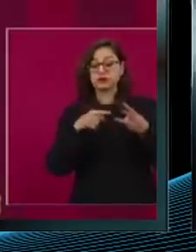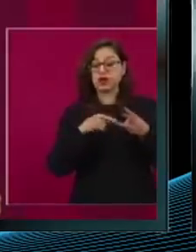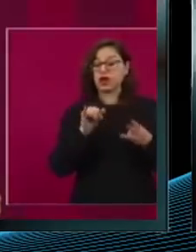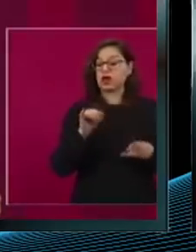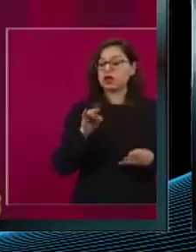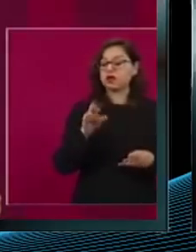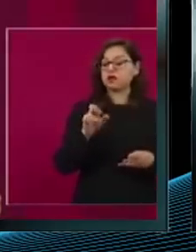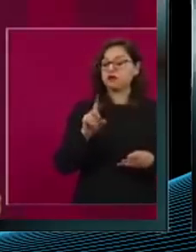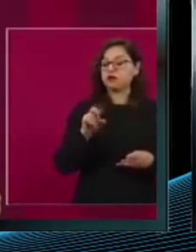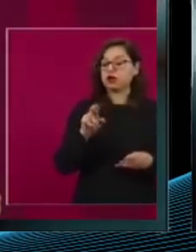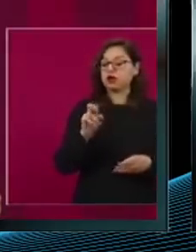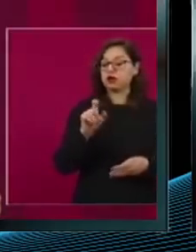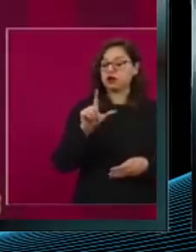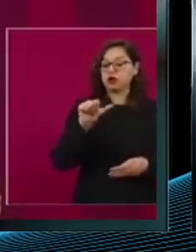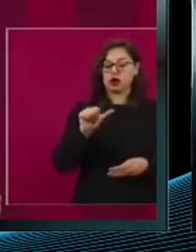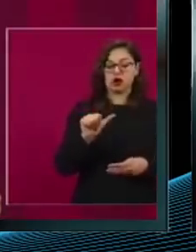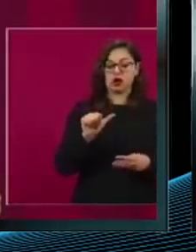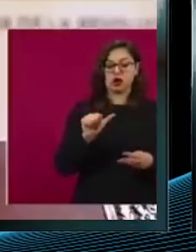monopólica